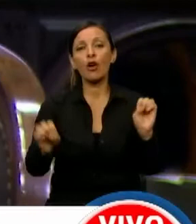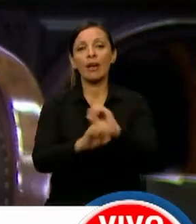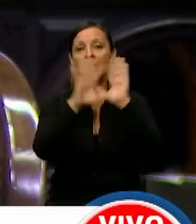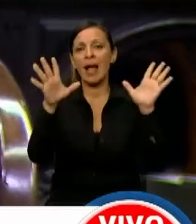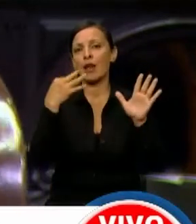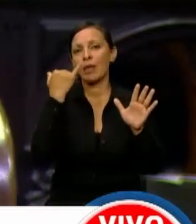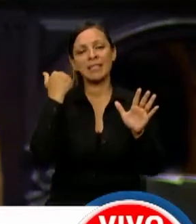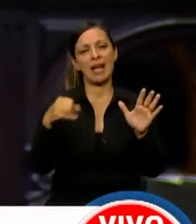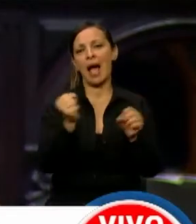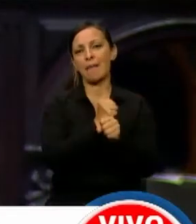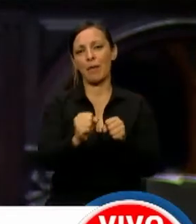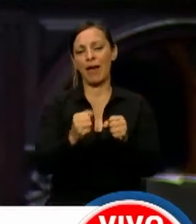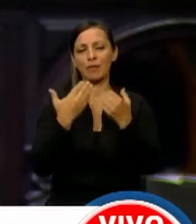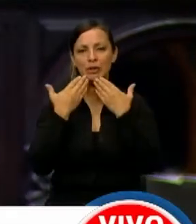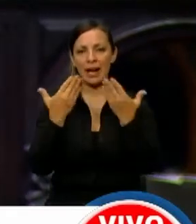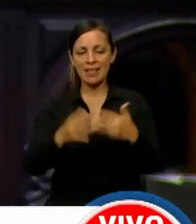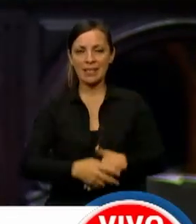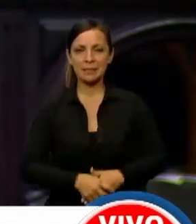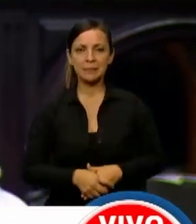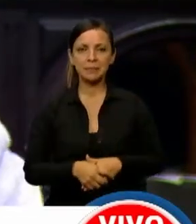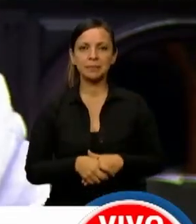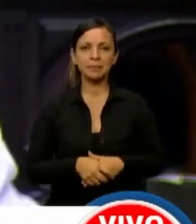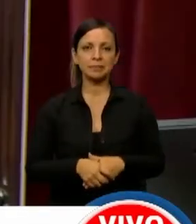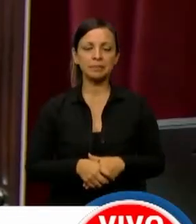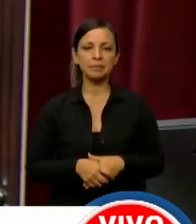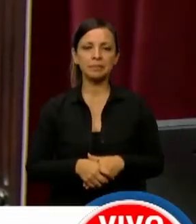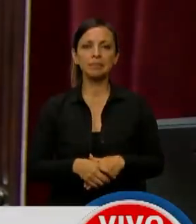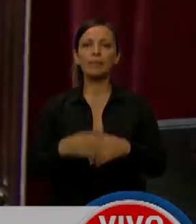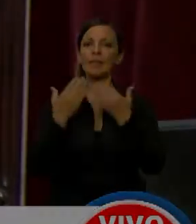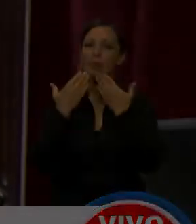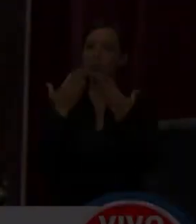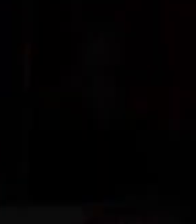claro debe ser ya, presidente. Gracias. Muchas gracias, diputada.